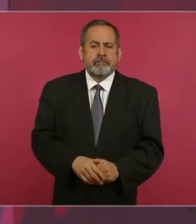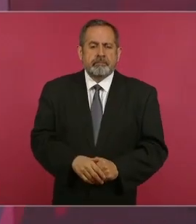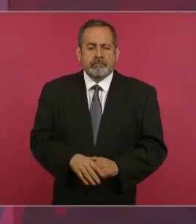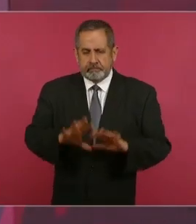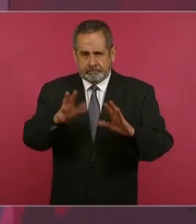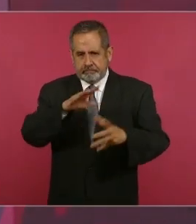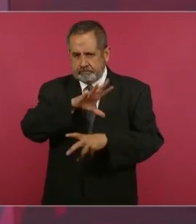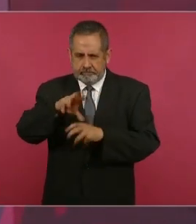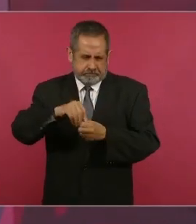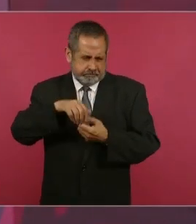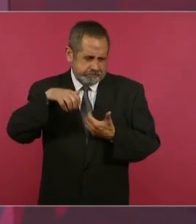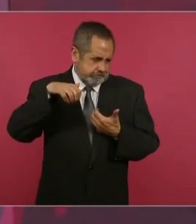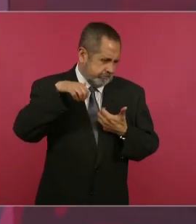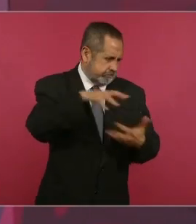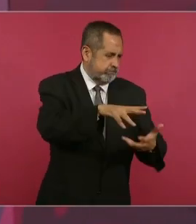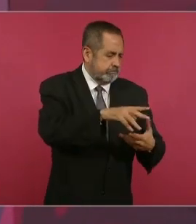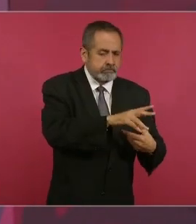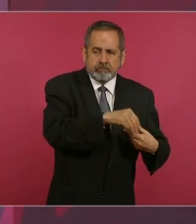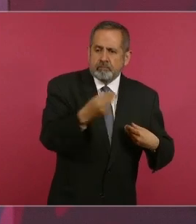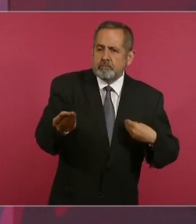Esa es la inversión.